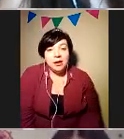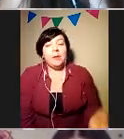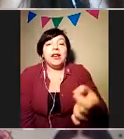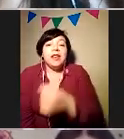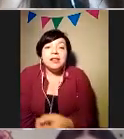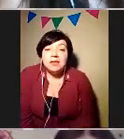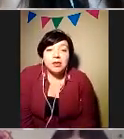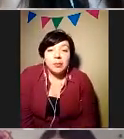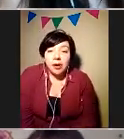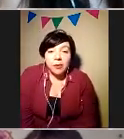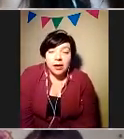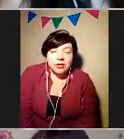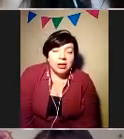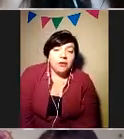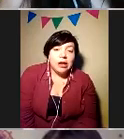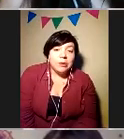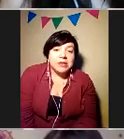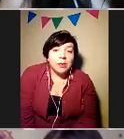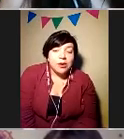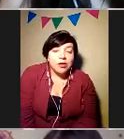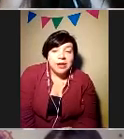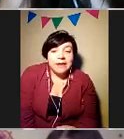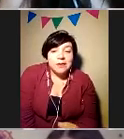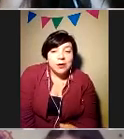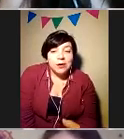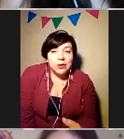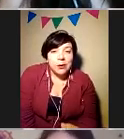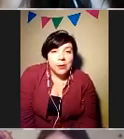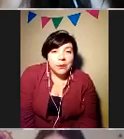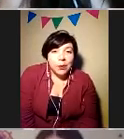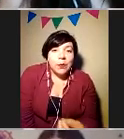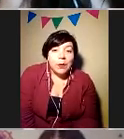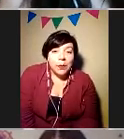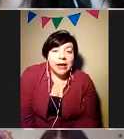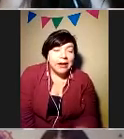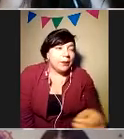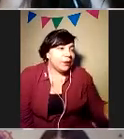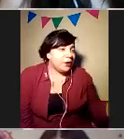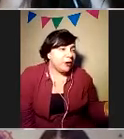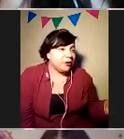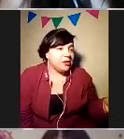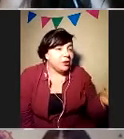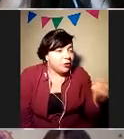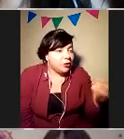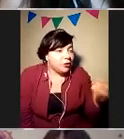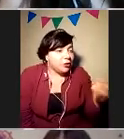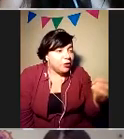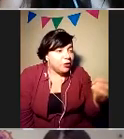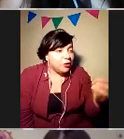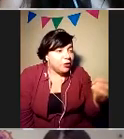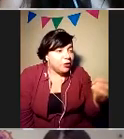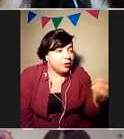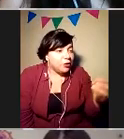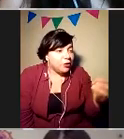realizado en esa misma actividad, ese pago. Entonces, en el fondo, la economía circular no tiene que ver solo con uno de los factores, sino que con